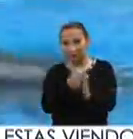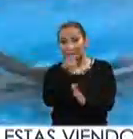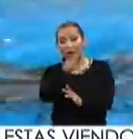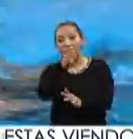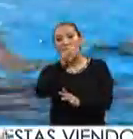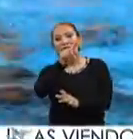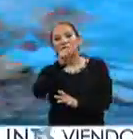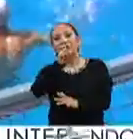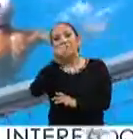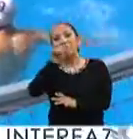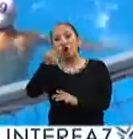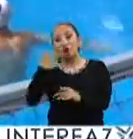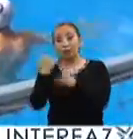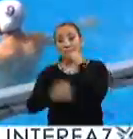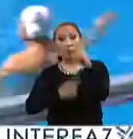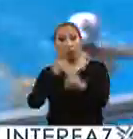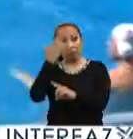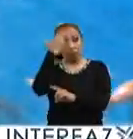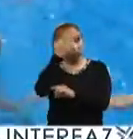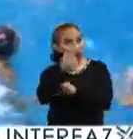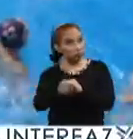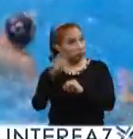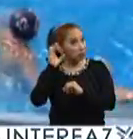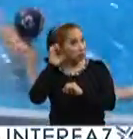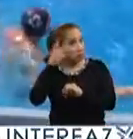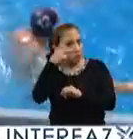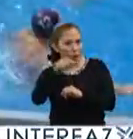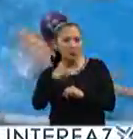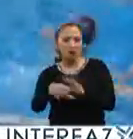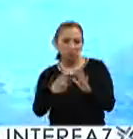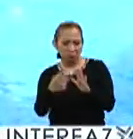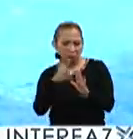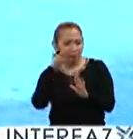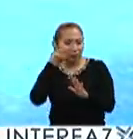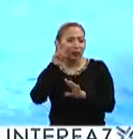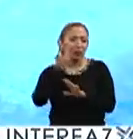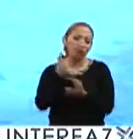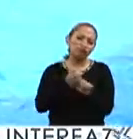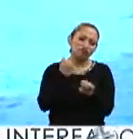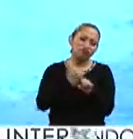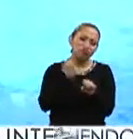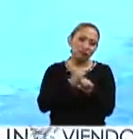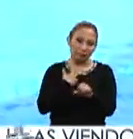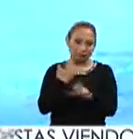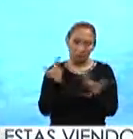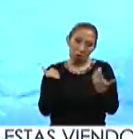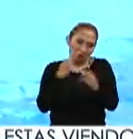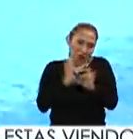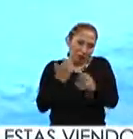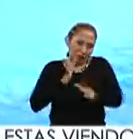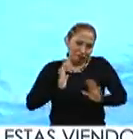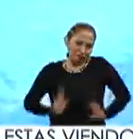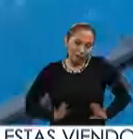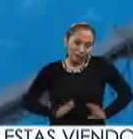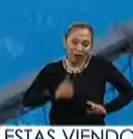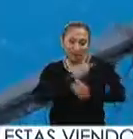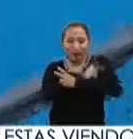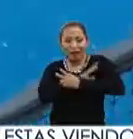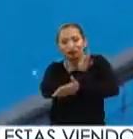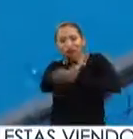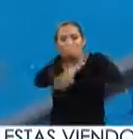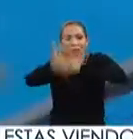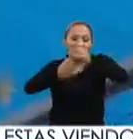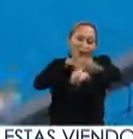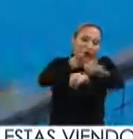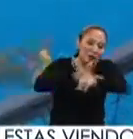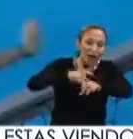el waterpolo, un deporte que no es tan conocido en nuestro país, pero que muchas veces sin saberlo lo practicamos, a nuestra manera, cuando vamos de vacaciones y jugamos